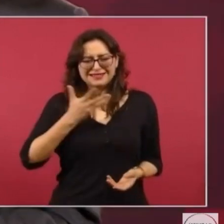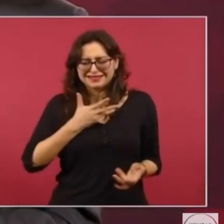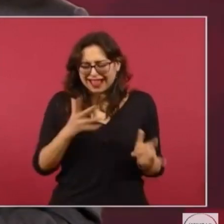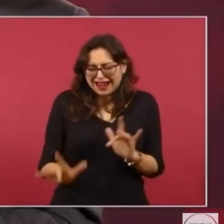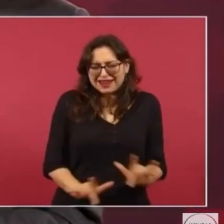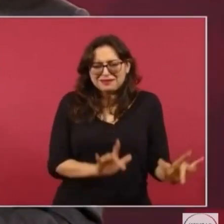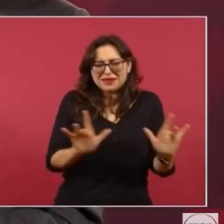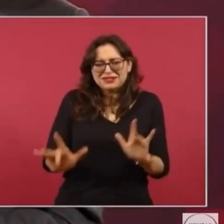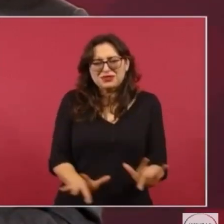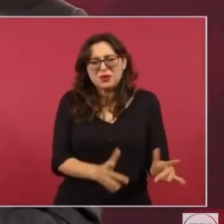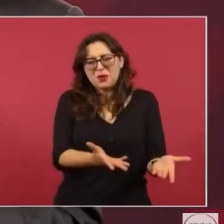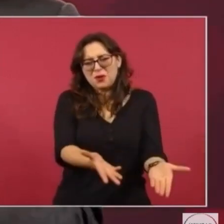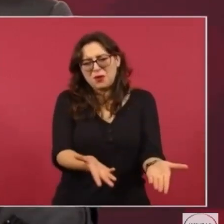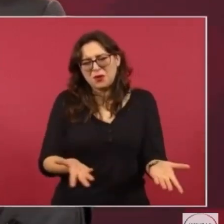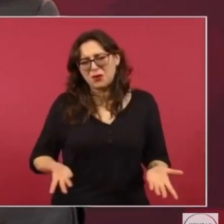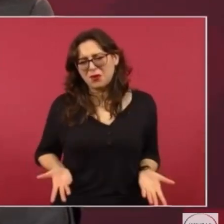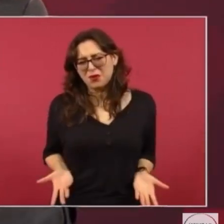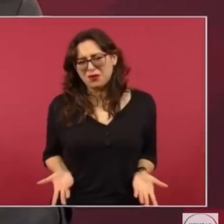Entonces,